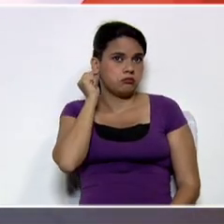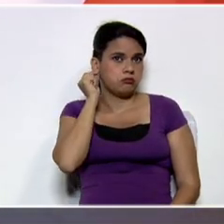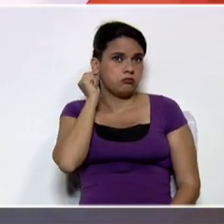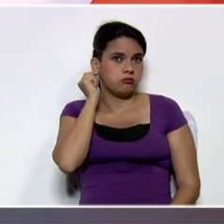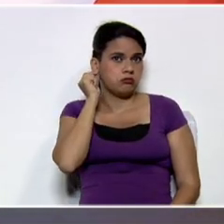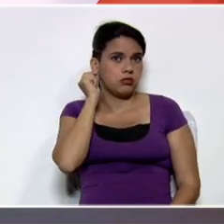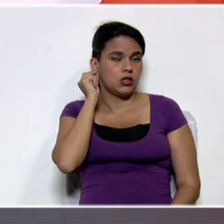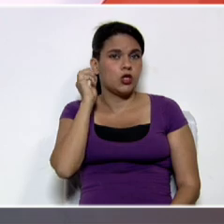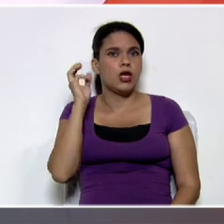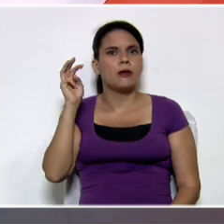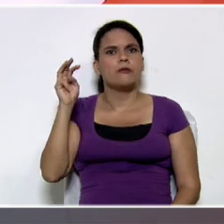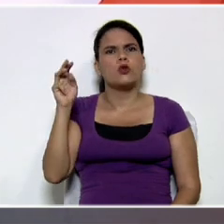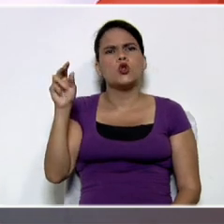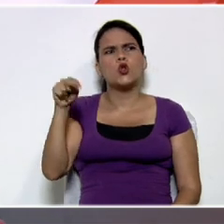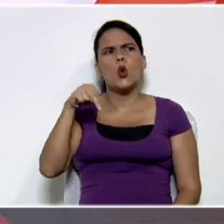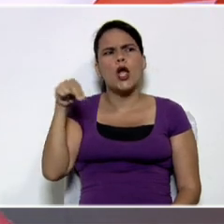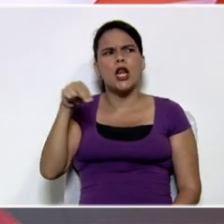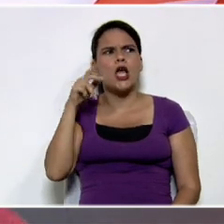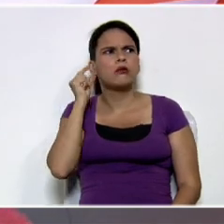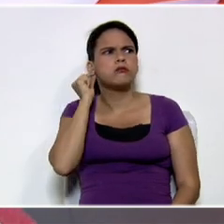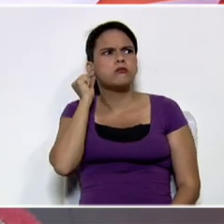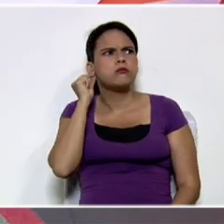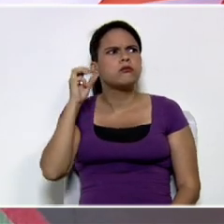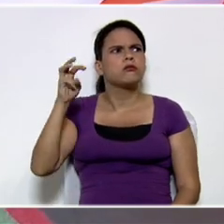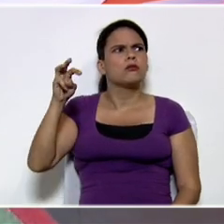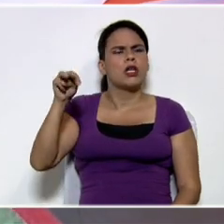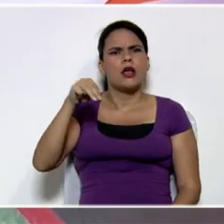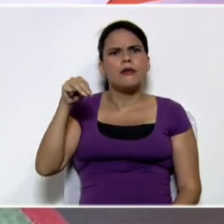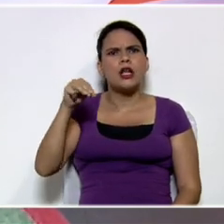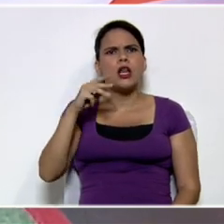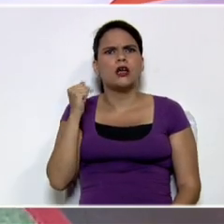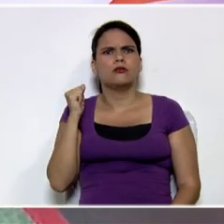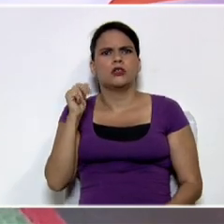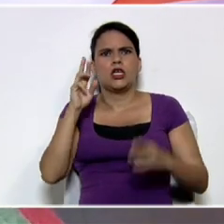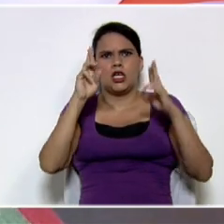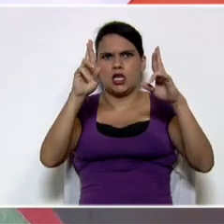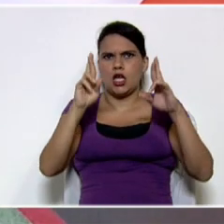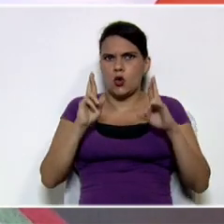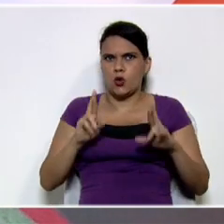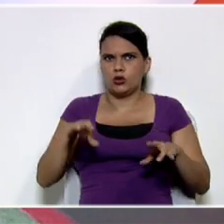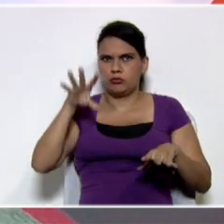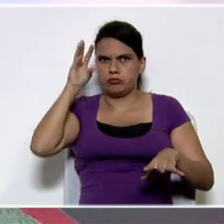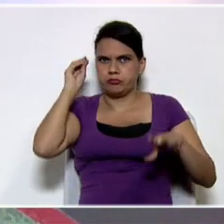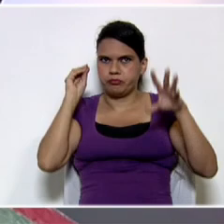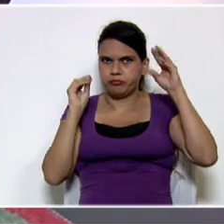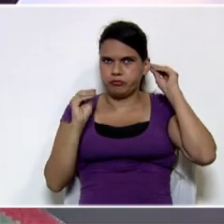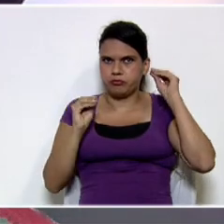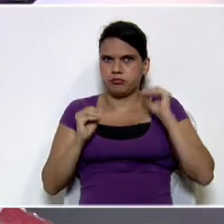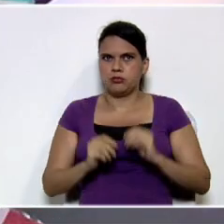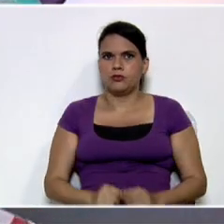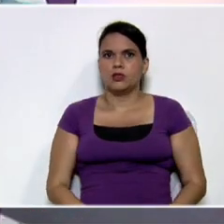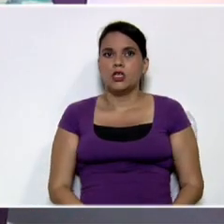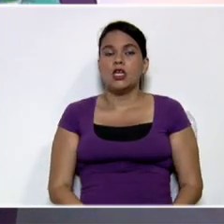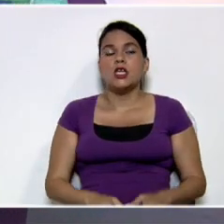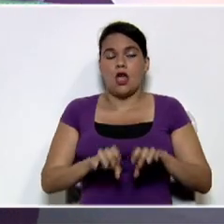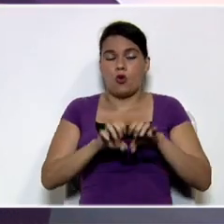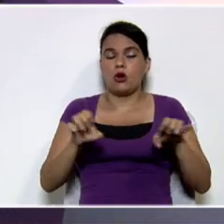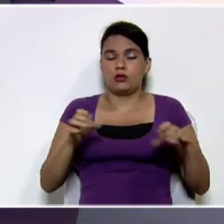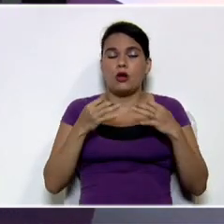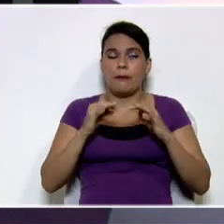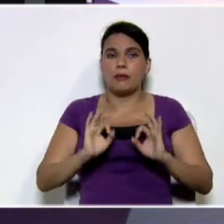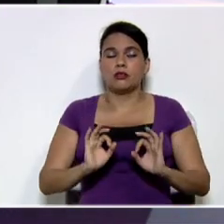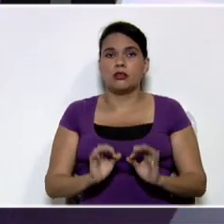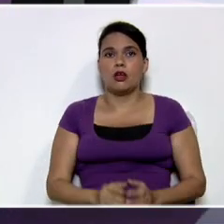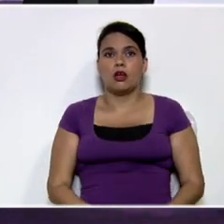Gabriela Ravelo, Gleida Martínez en Recursos para el Aprendizaje y Lilian Salazar con la modalidad de Educación Especial